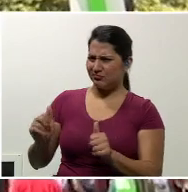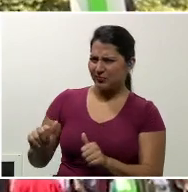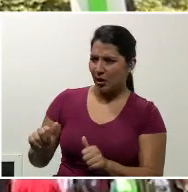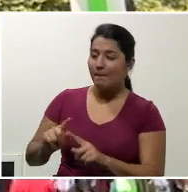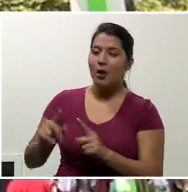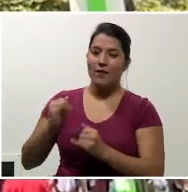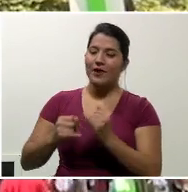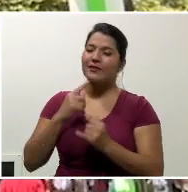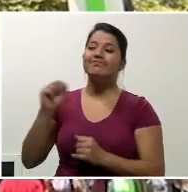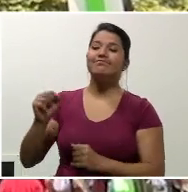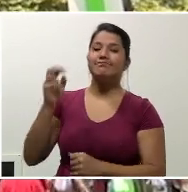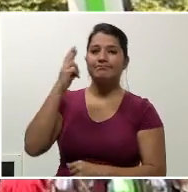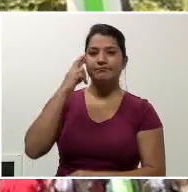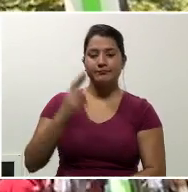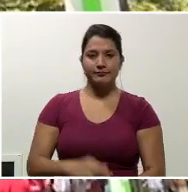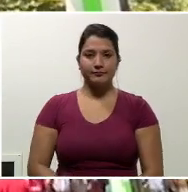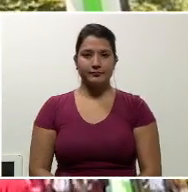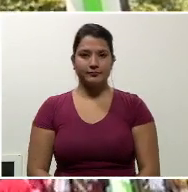dándoles la razón.